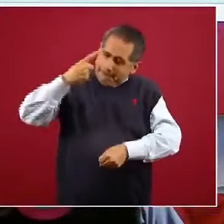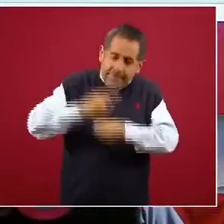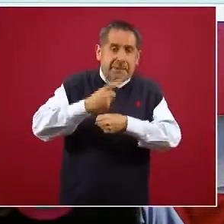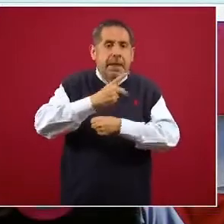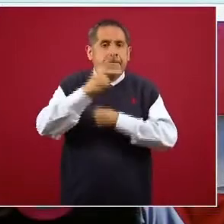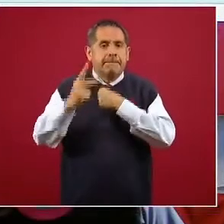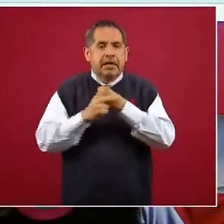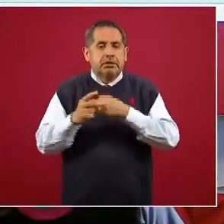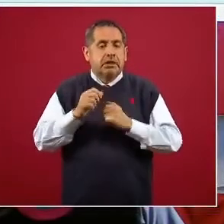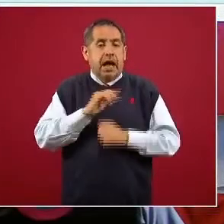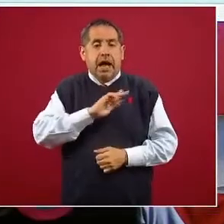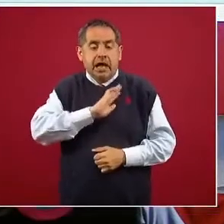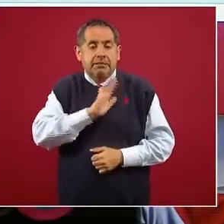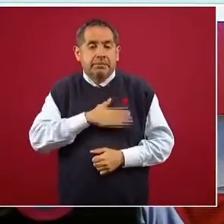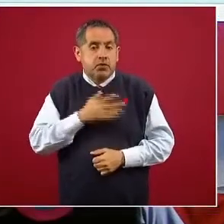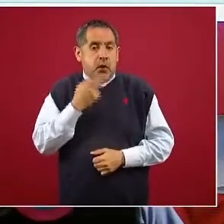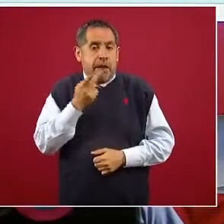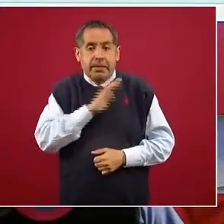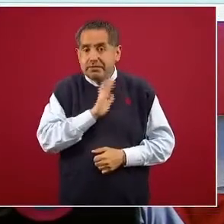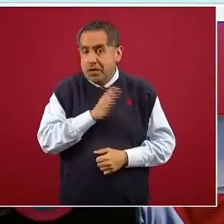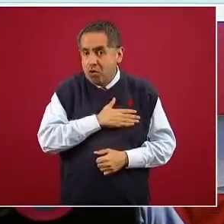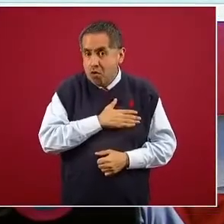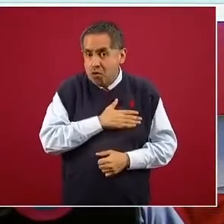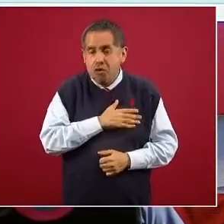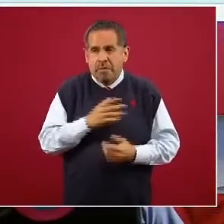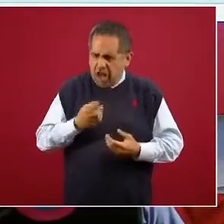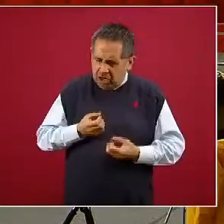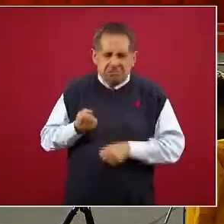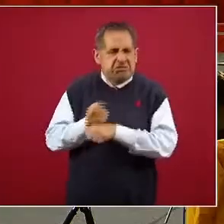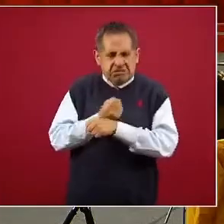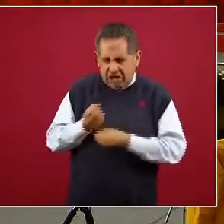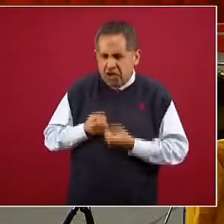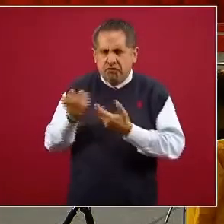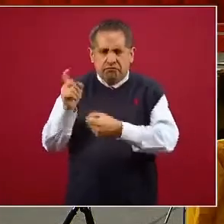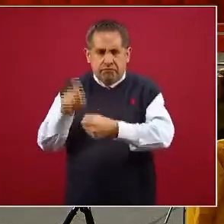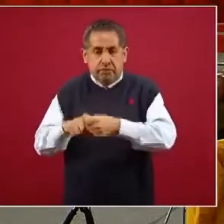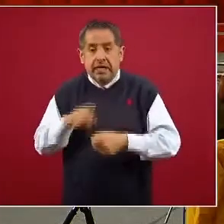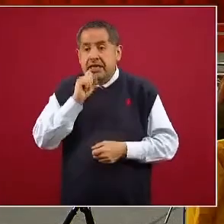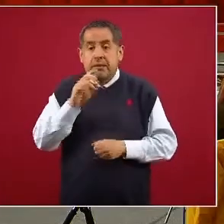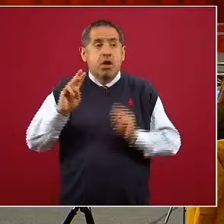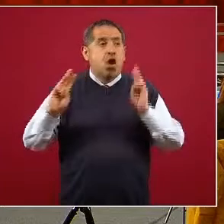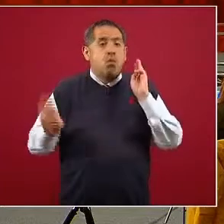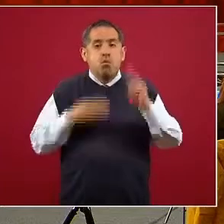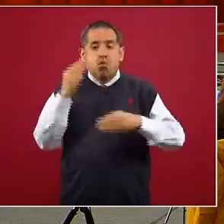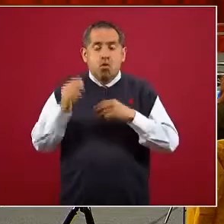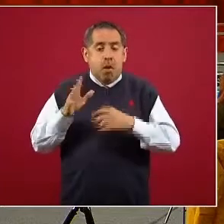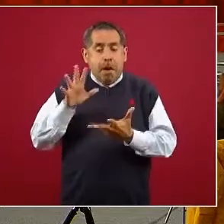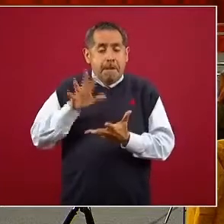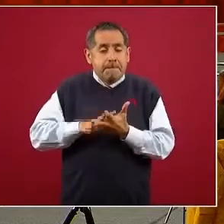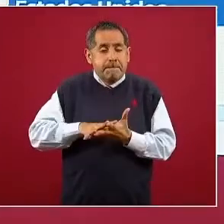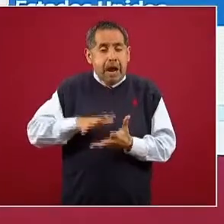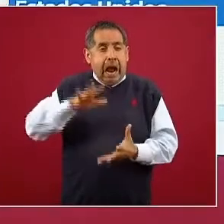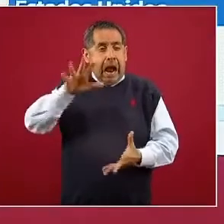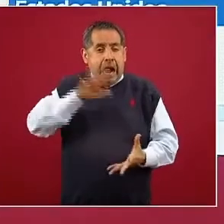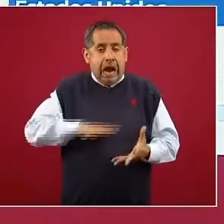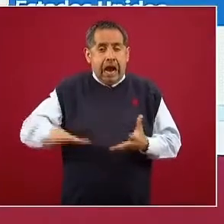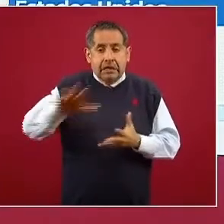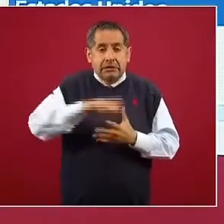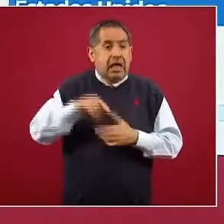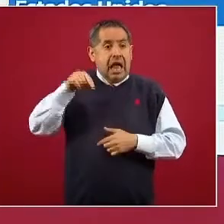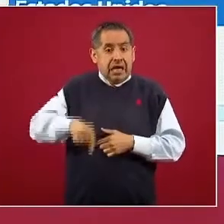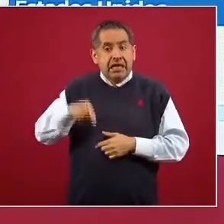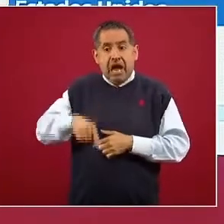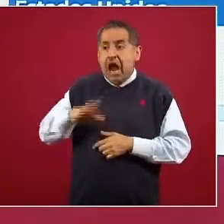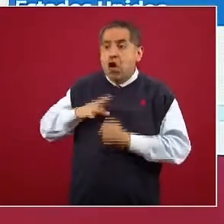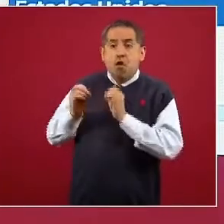esta estrategia. Y también de hacer notar que es el país a nivel mundial con mayor cobertura de bancos de